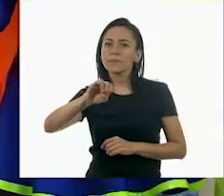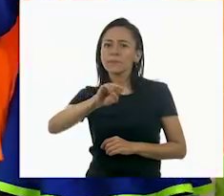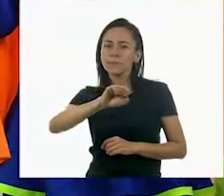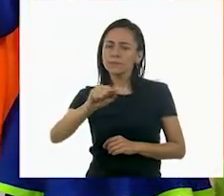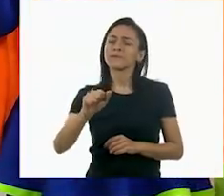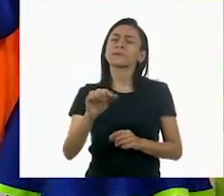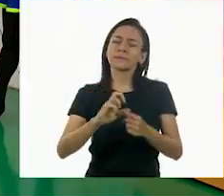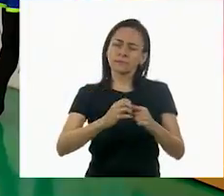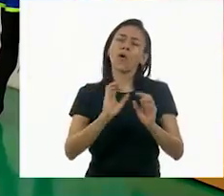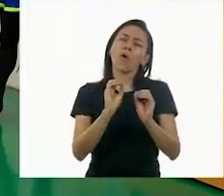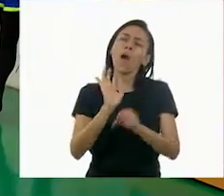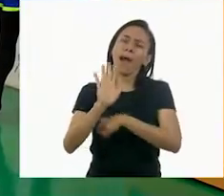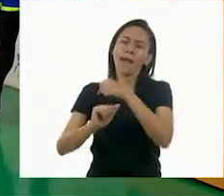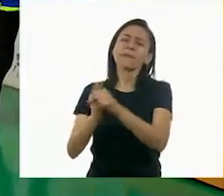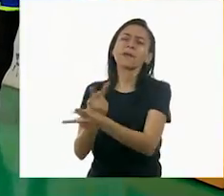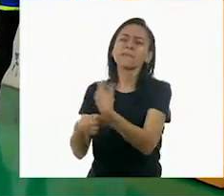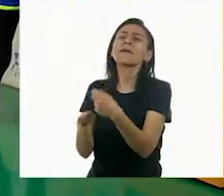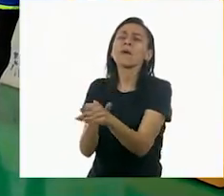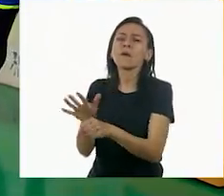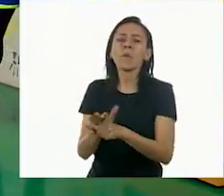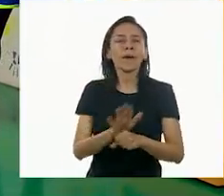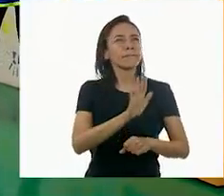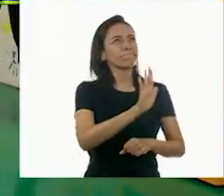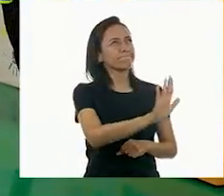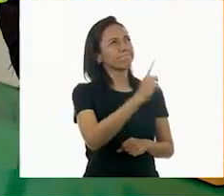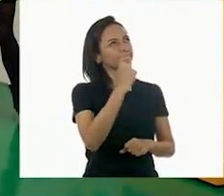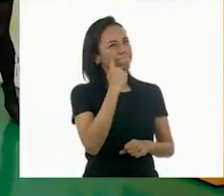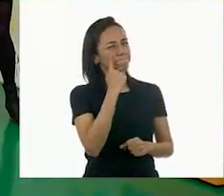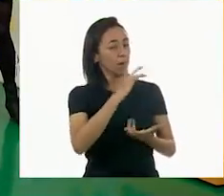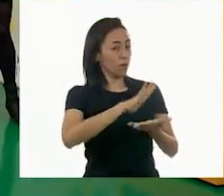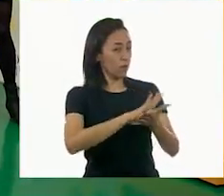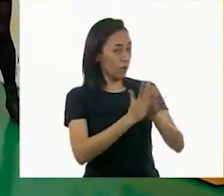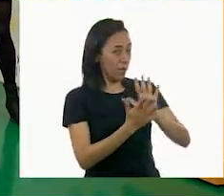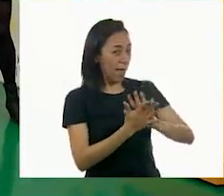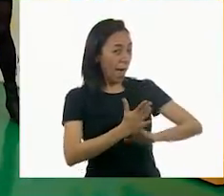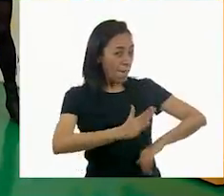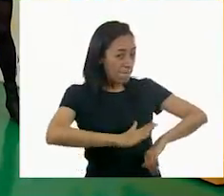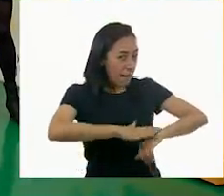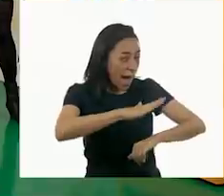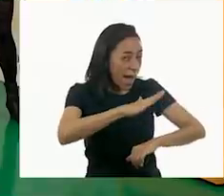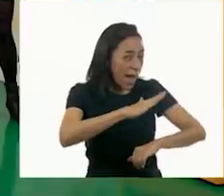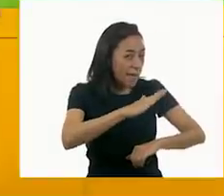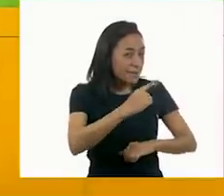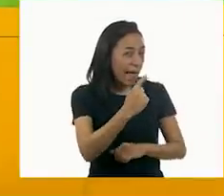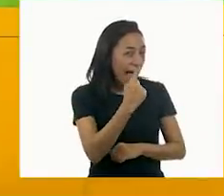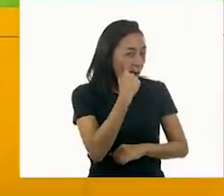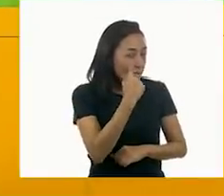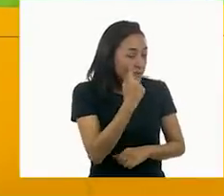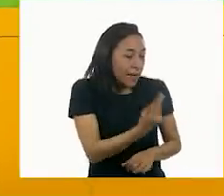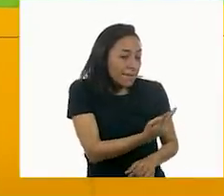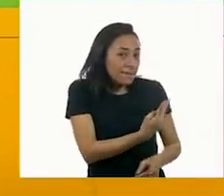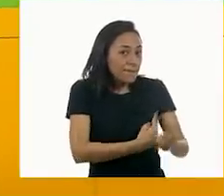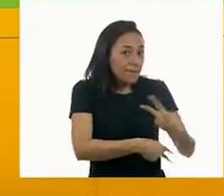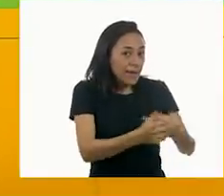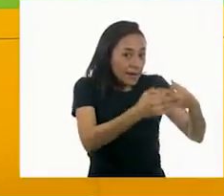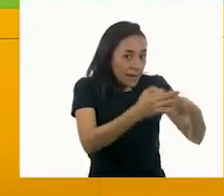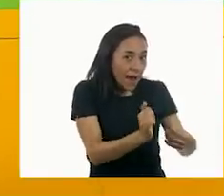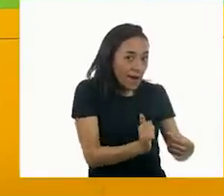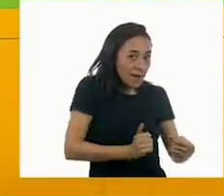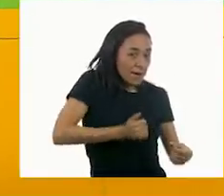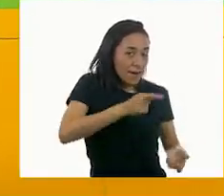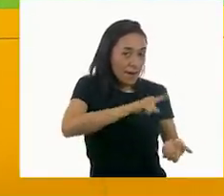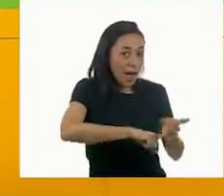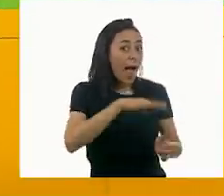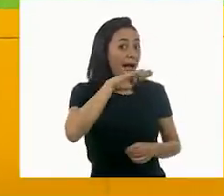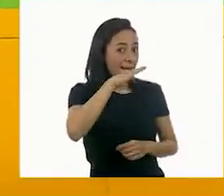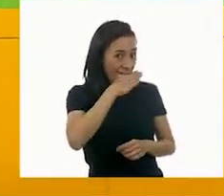ayudadita. Si las tortillas más conocidas son las tortillas de maíz, y